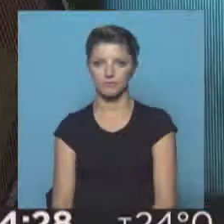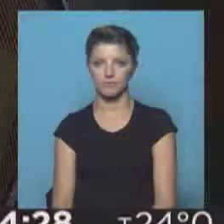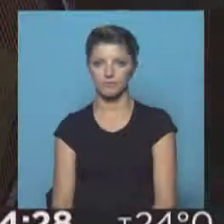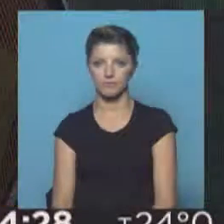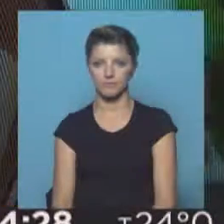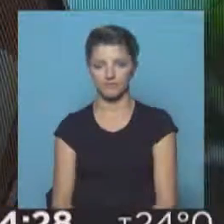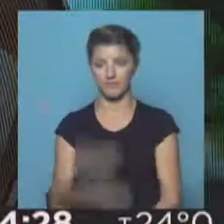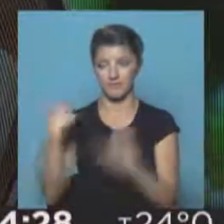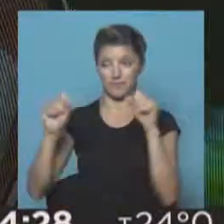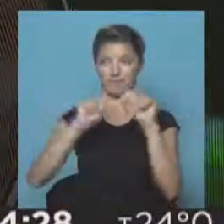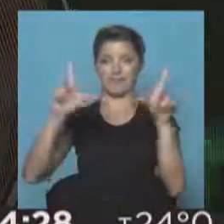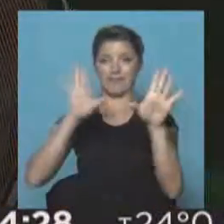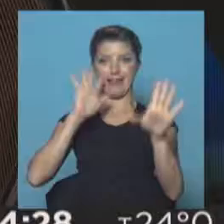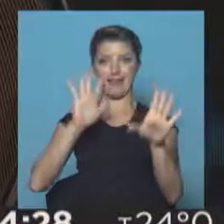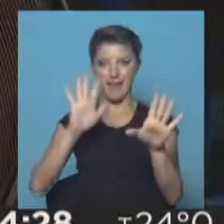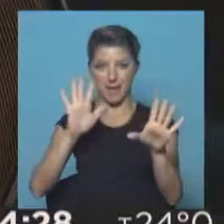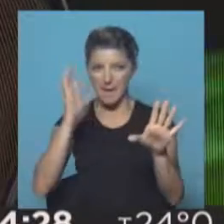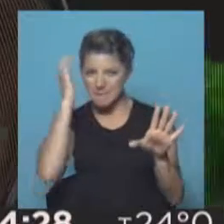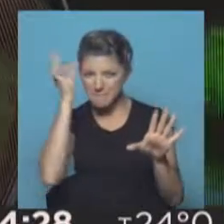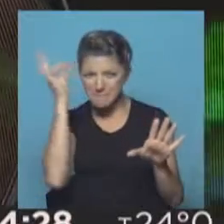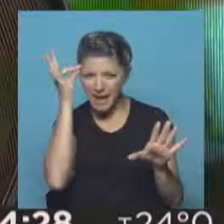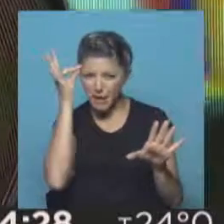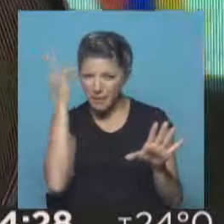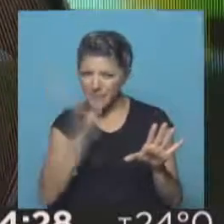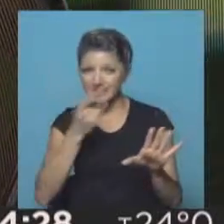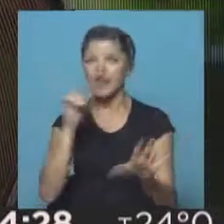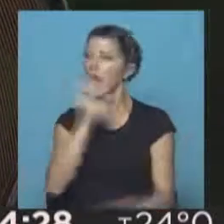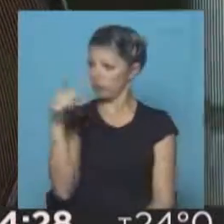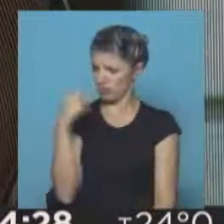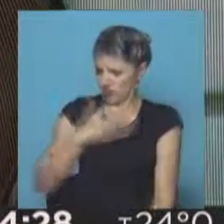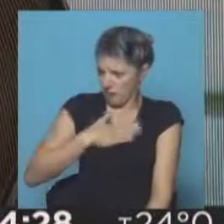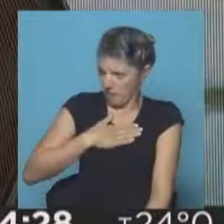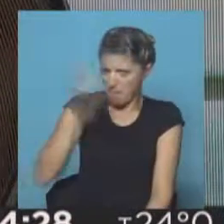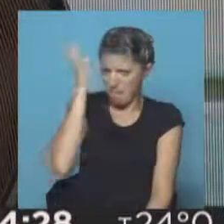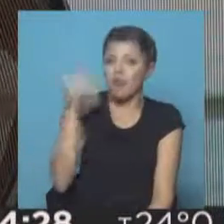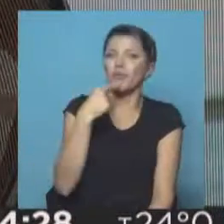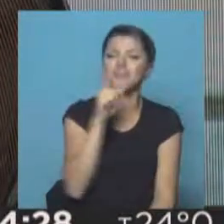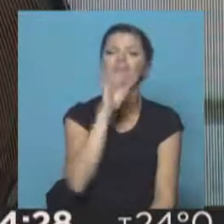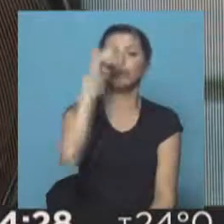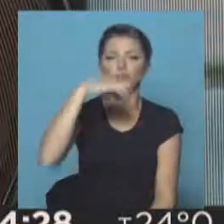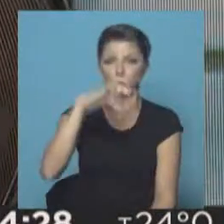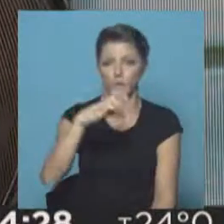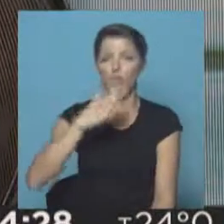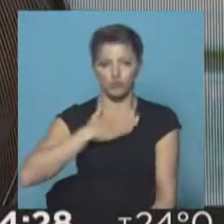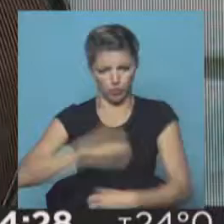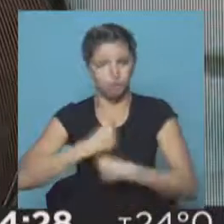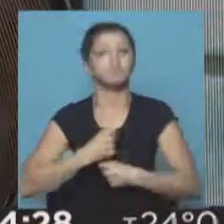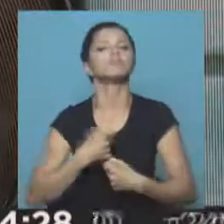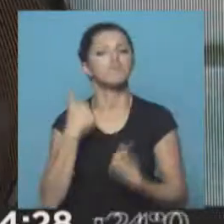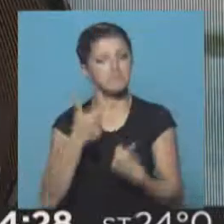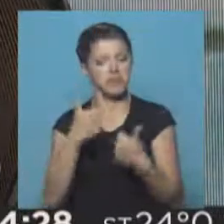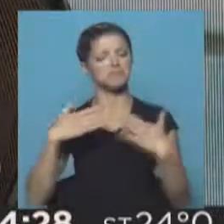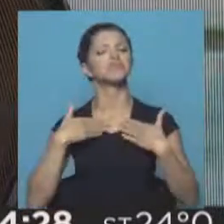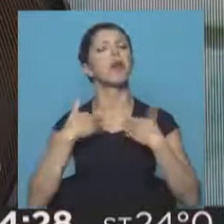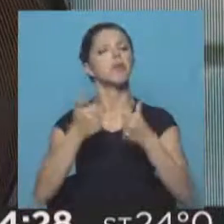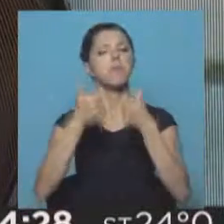Qué imagen esa, ¿no? No, no es una peluca, dice Donald Trump. Este es mi pelo, yo soy muy robusto, estoy muy bien, mi salud